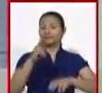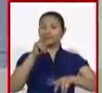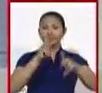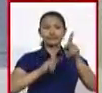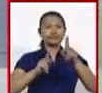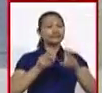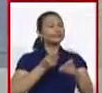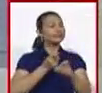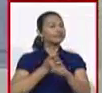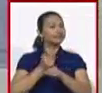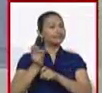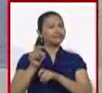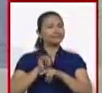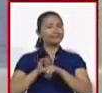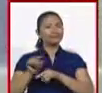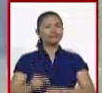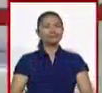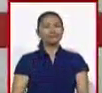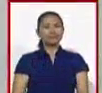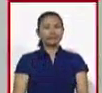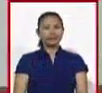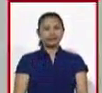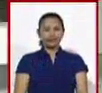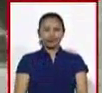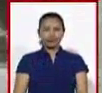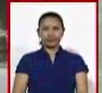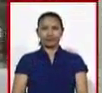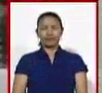pasajeros perjudicados.